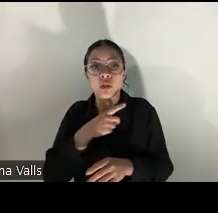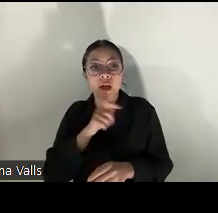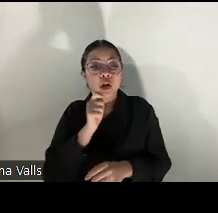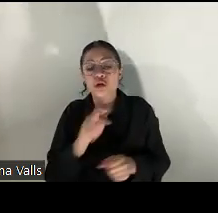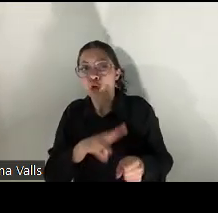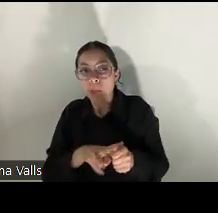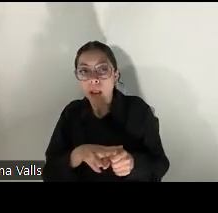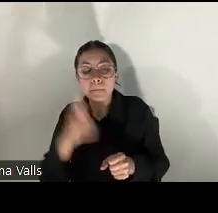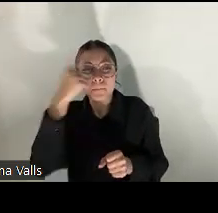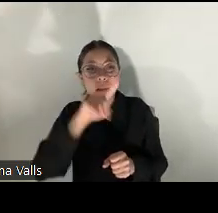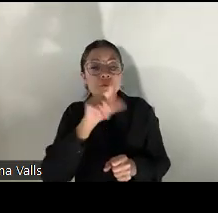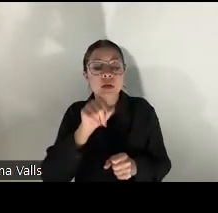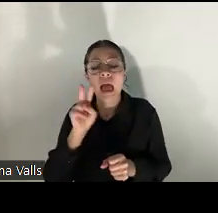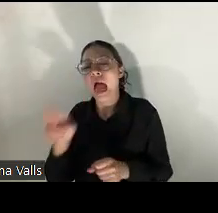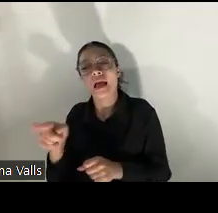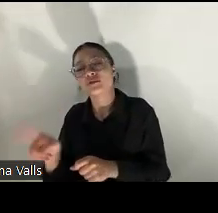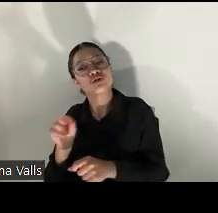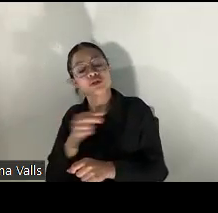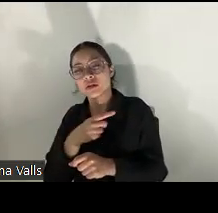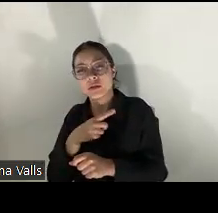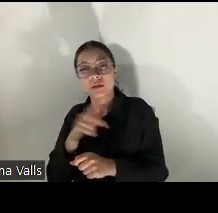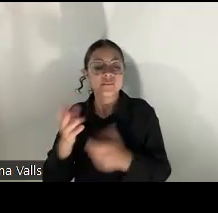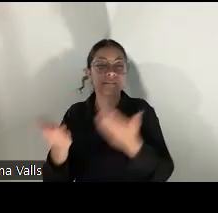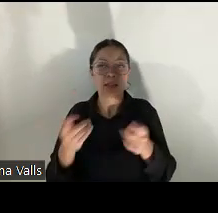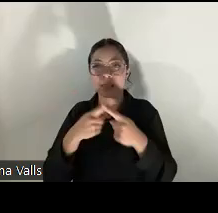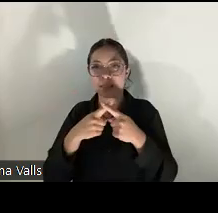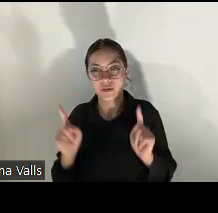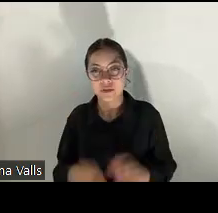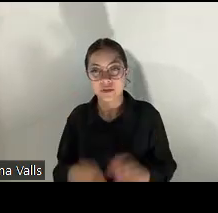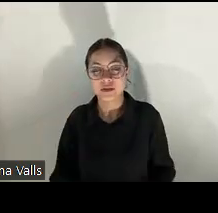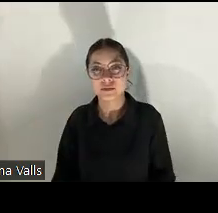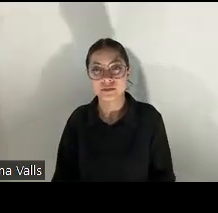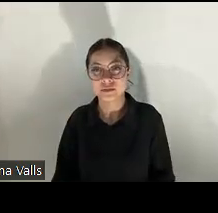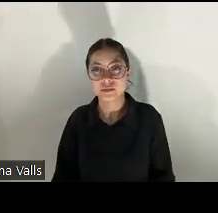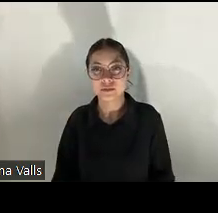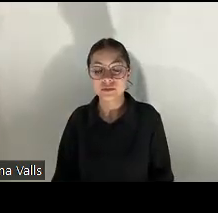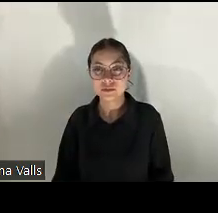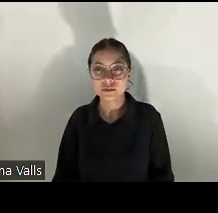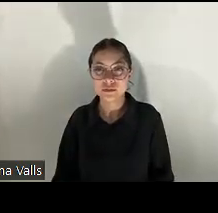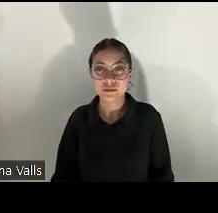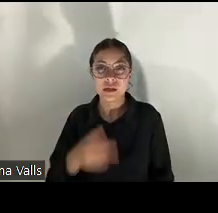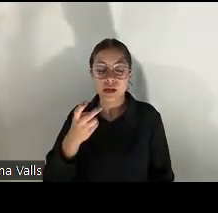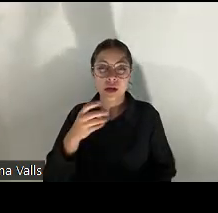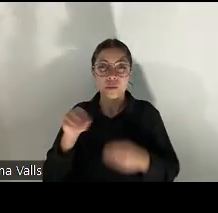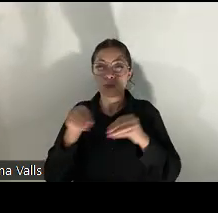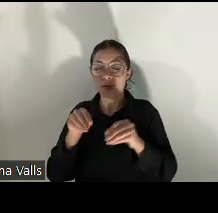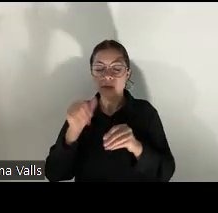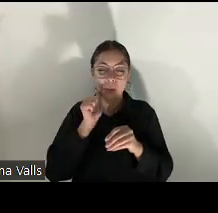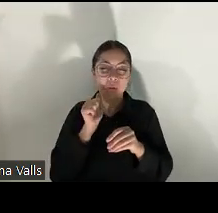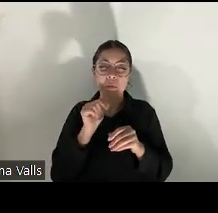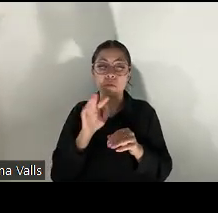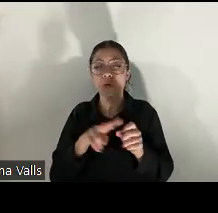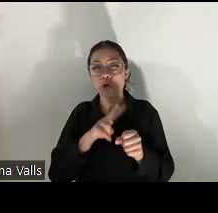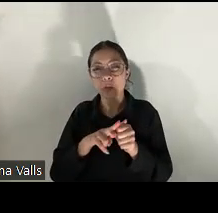anormal. Respecto a la movilidad espontánea, inicialmente los movimientos son de mediana amplitud y limitados por